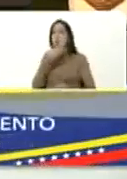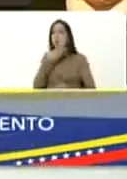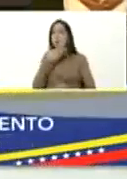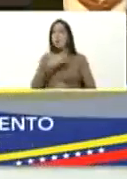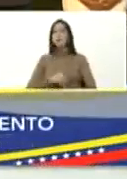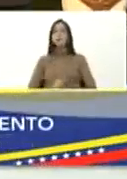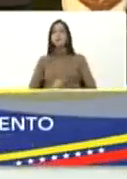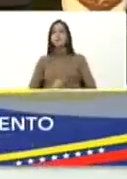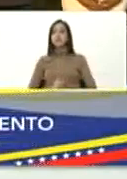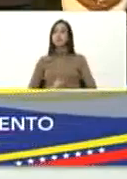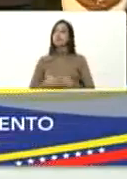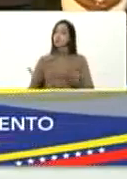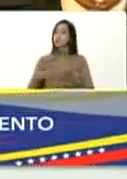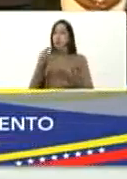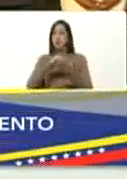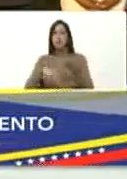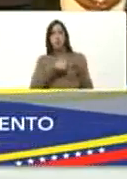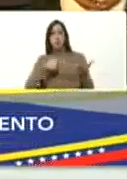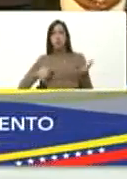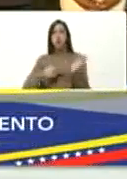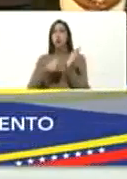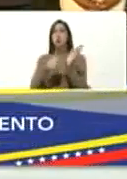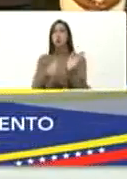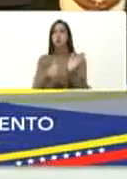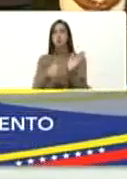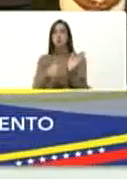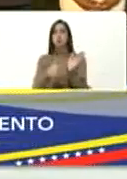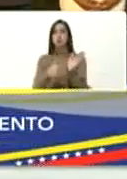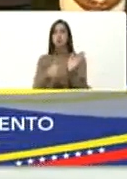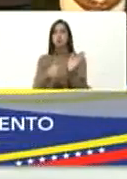Yo pudiera leerle todo esto,